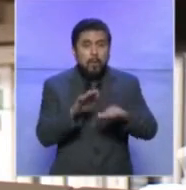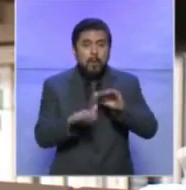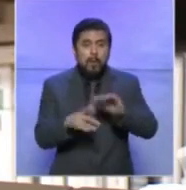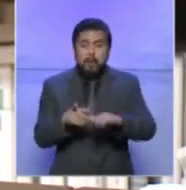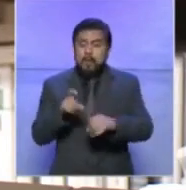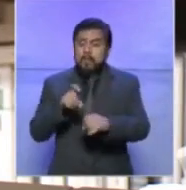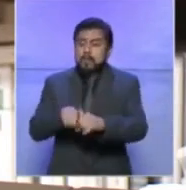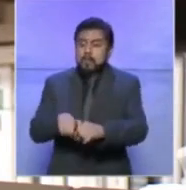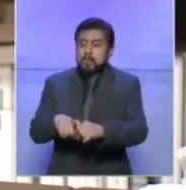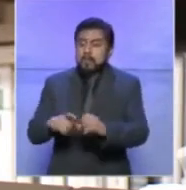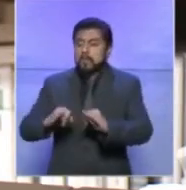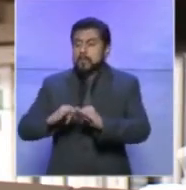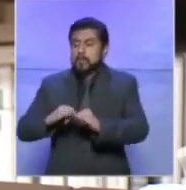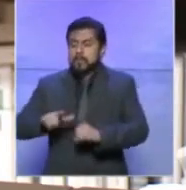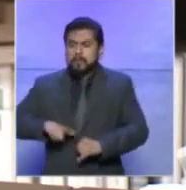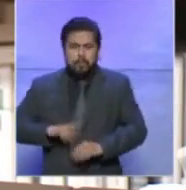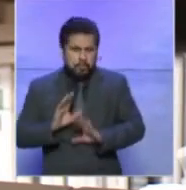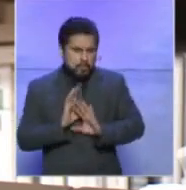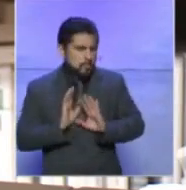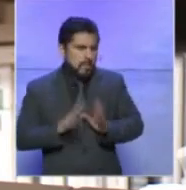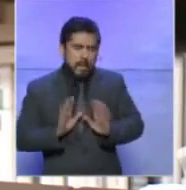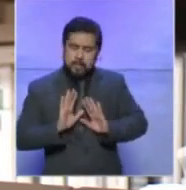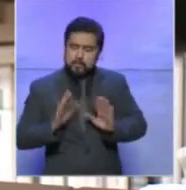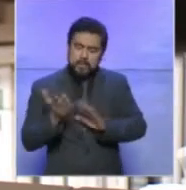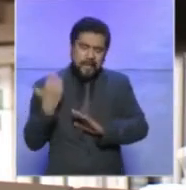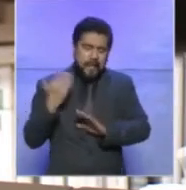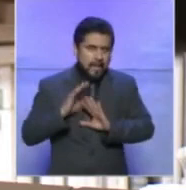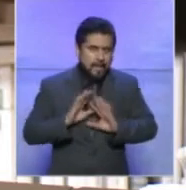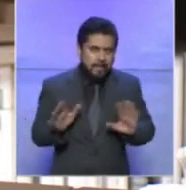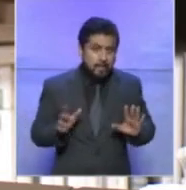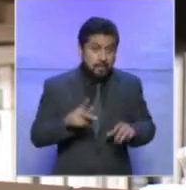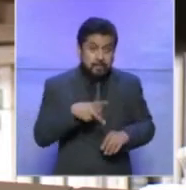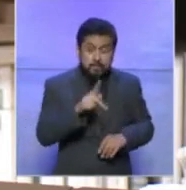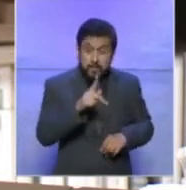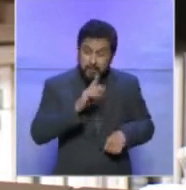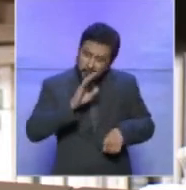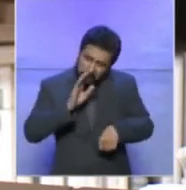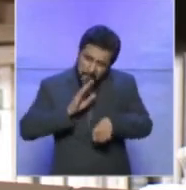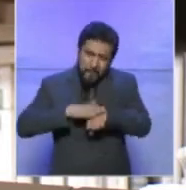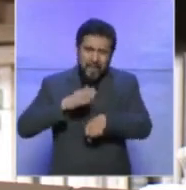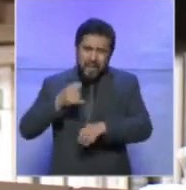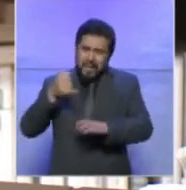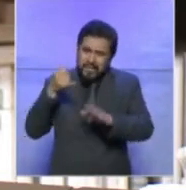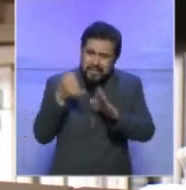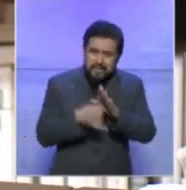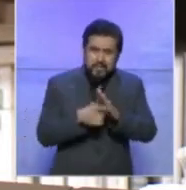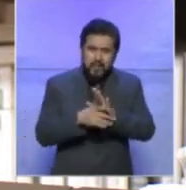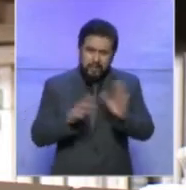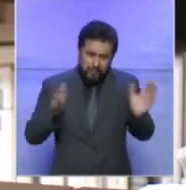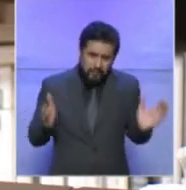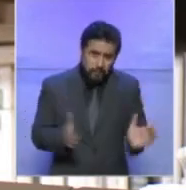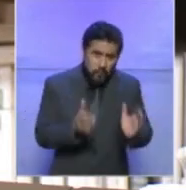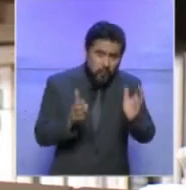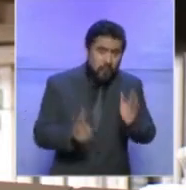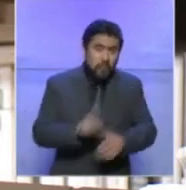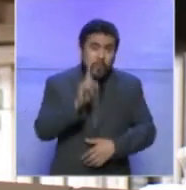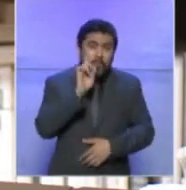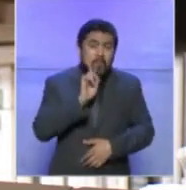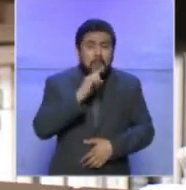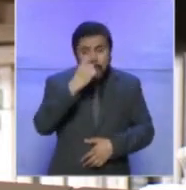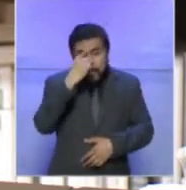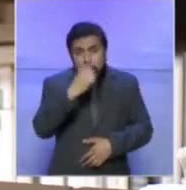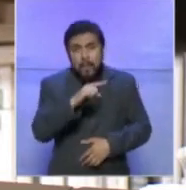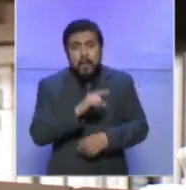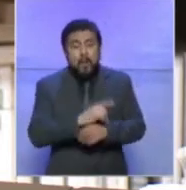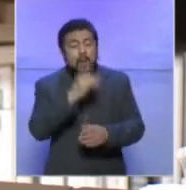gobierno. En eso ya hemos avanzado y lo dejemos claro. Pero debemos de seguir potenciando la paridad y no acotar el concepto en